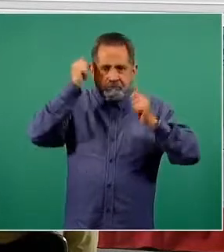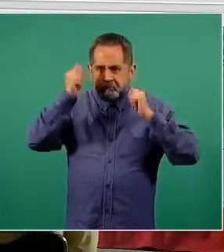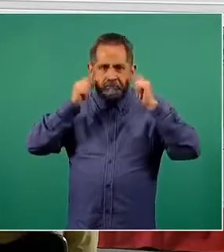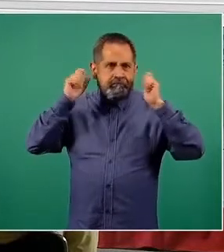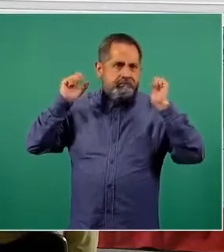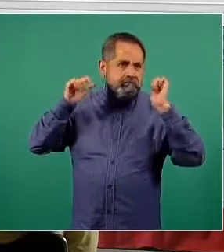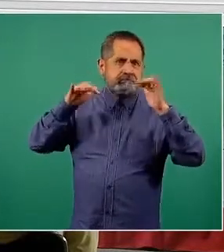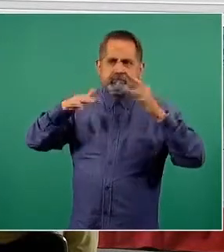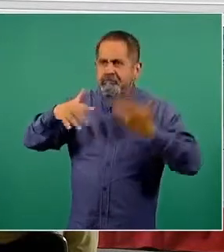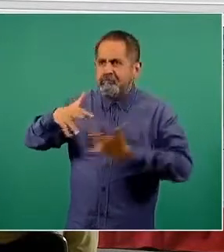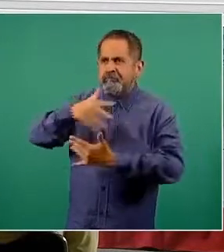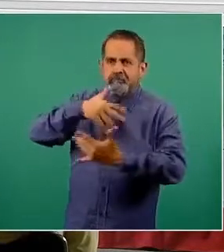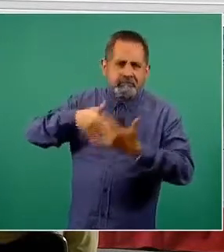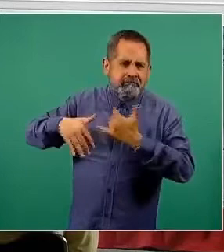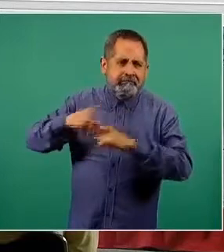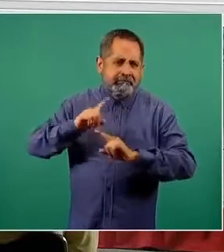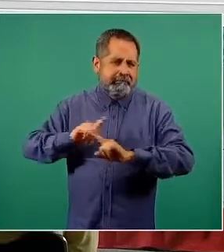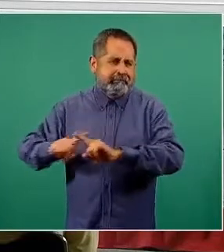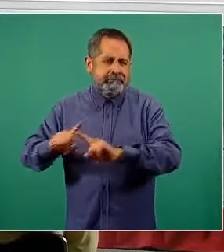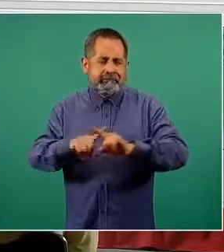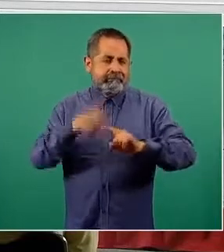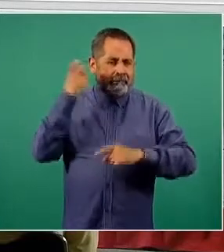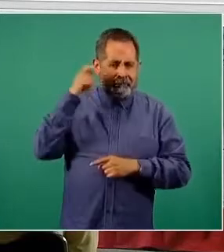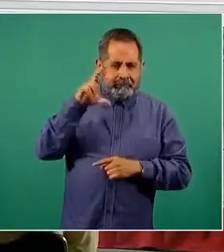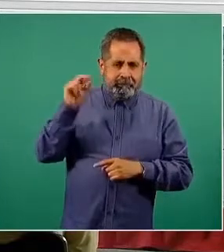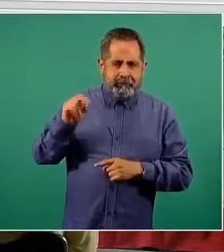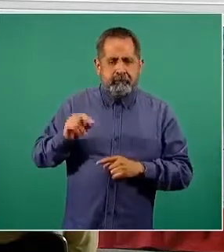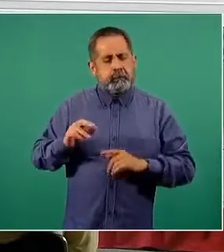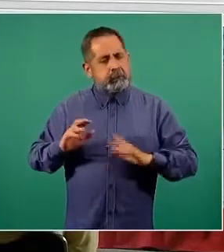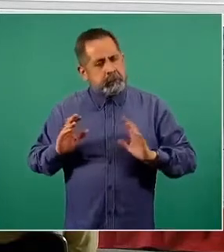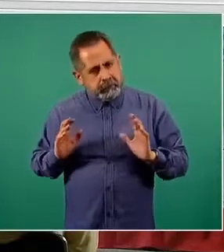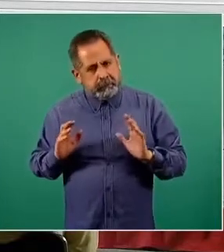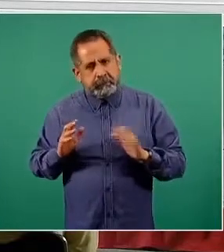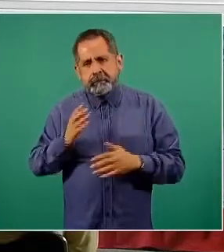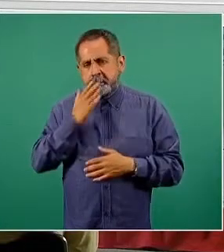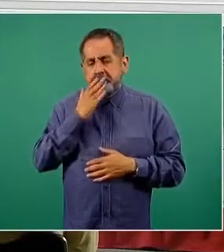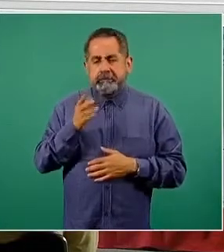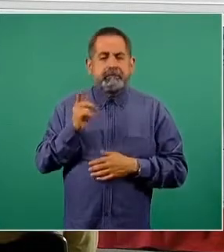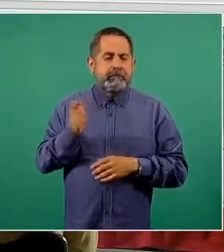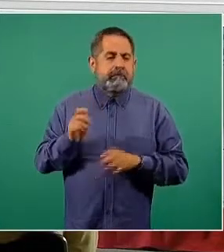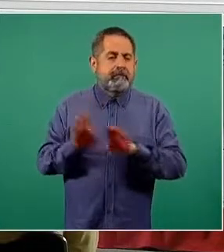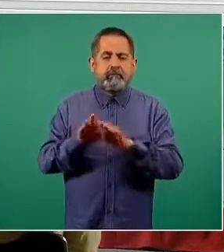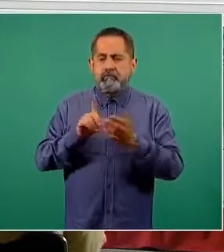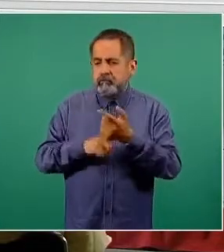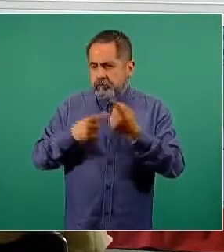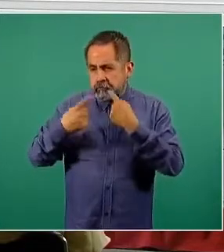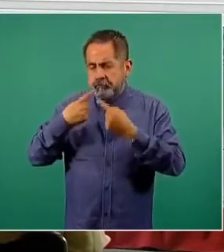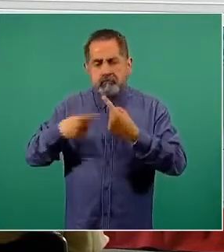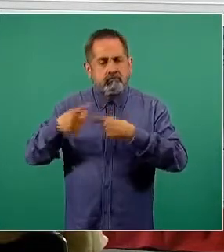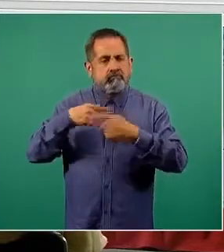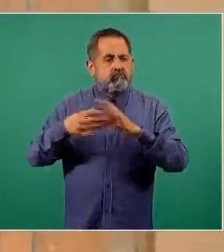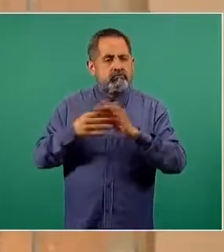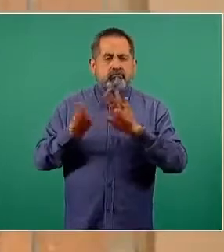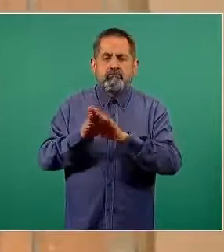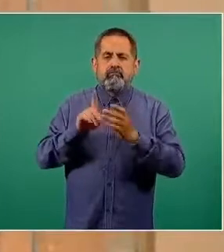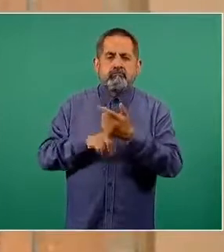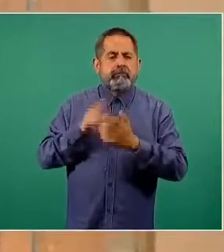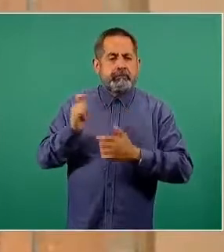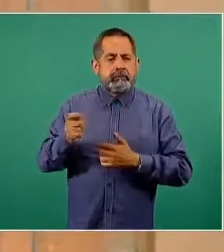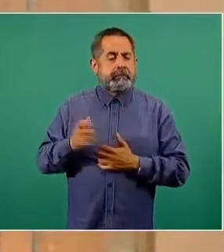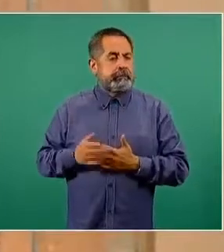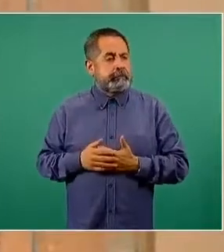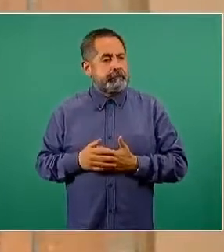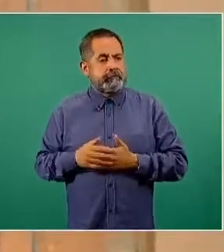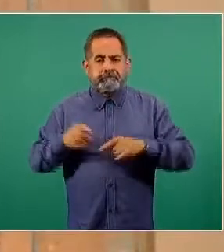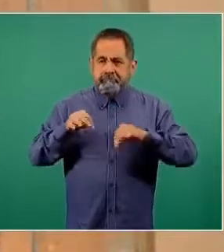turismo en toda este estado de la península. Es muy probable que este incremento pueda haberse debido a